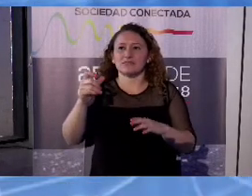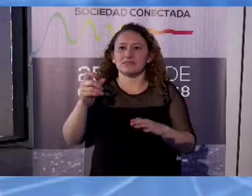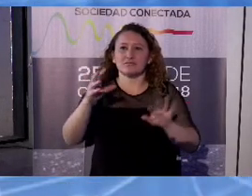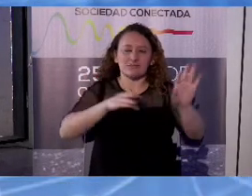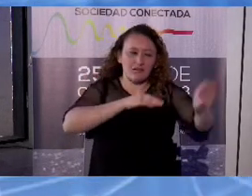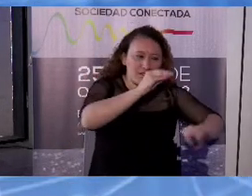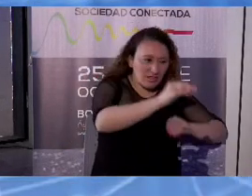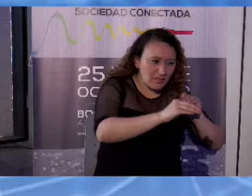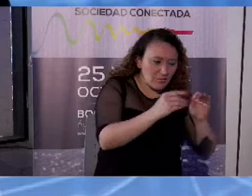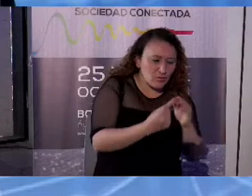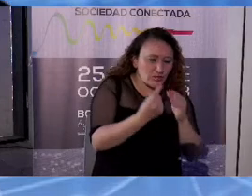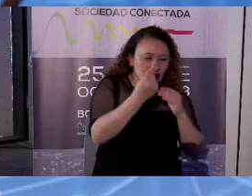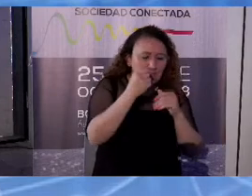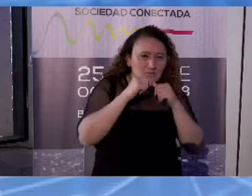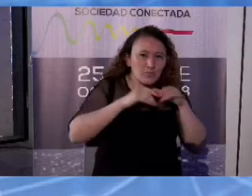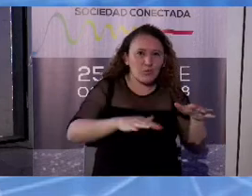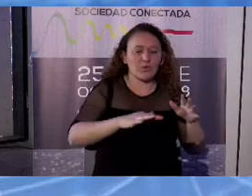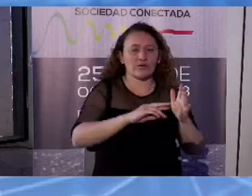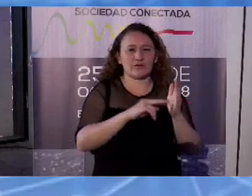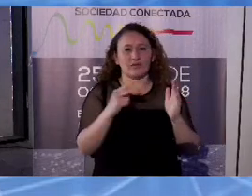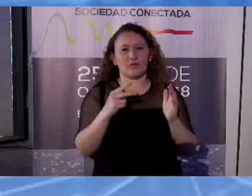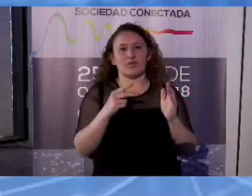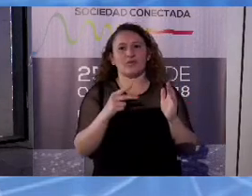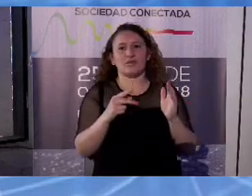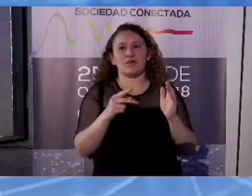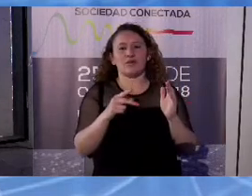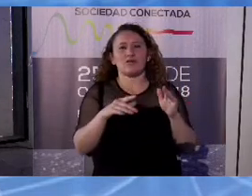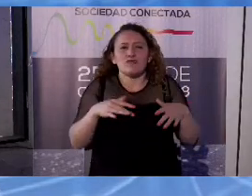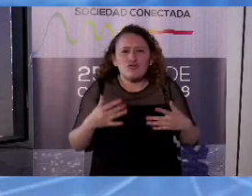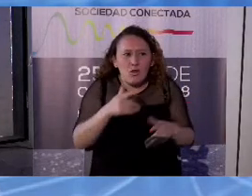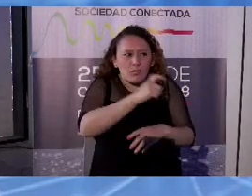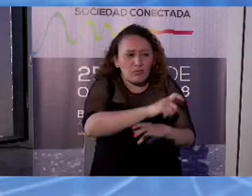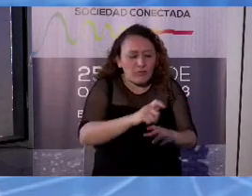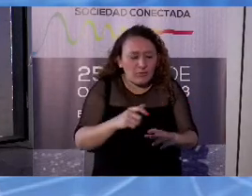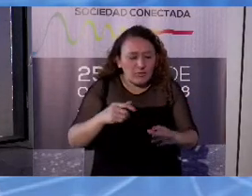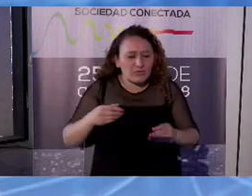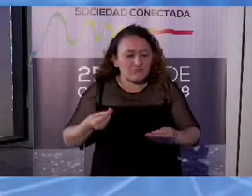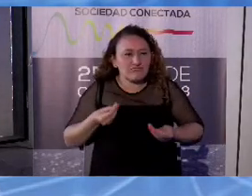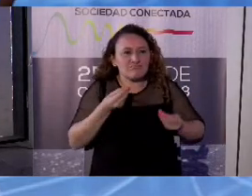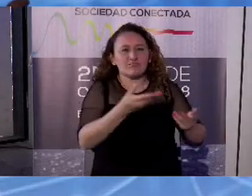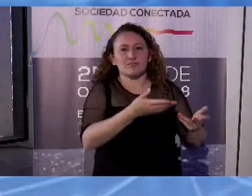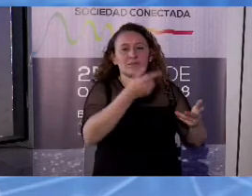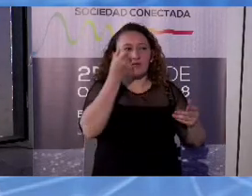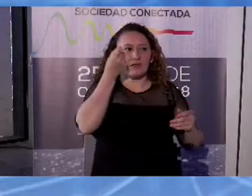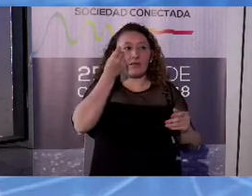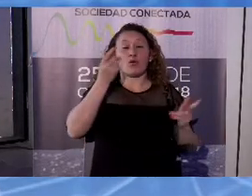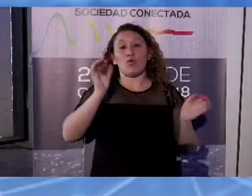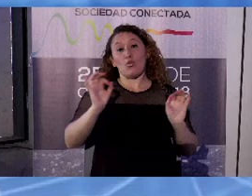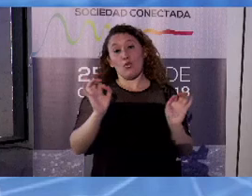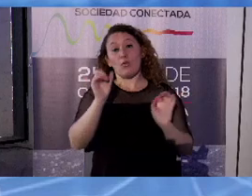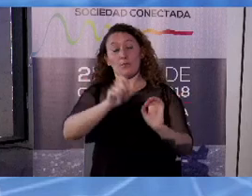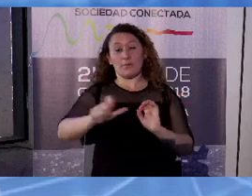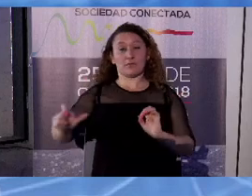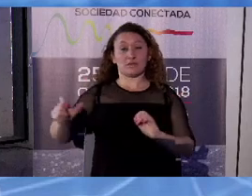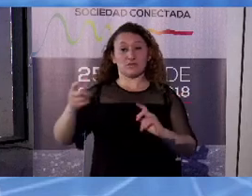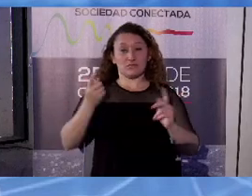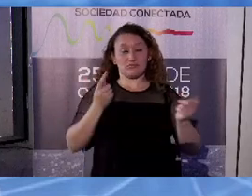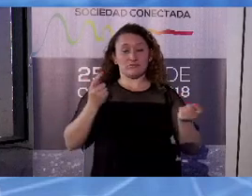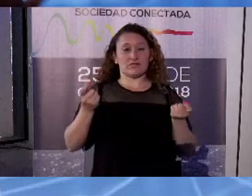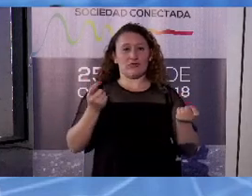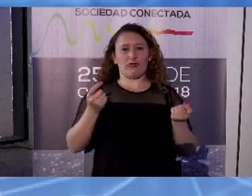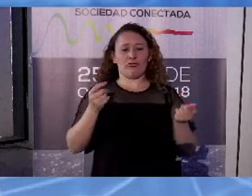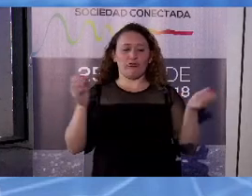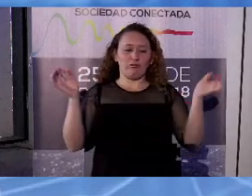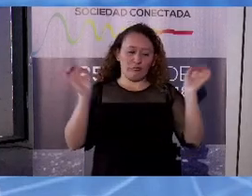pública en tecnología por los que están generando o o se están e eh forman parte de los reguladores